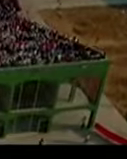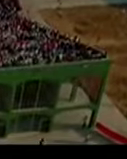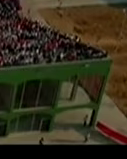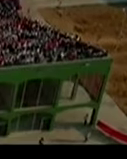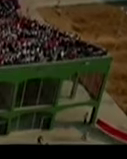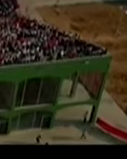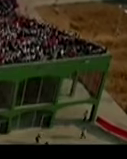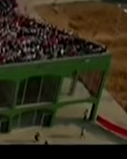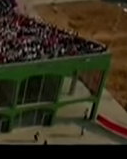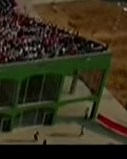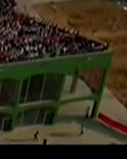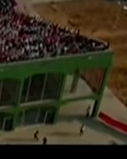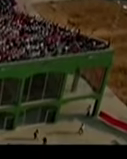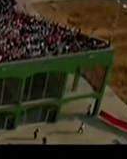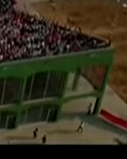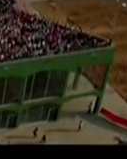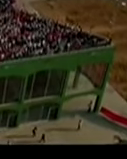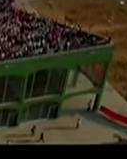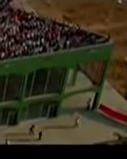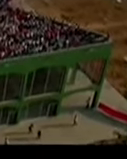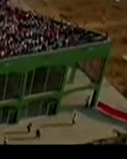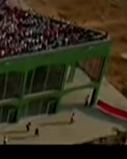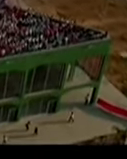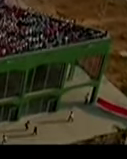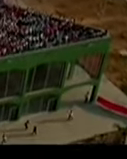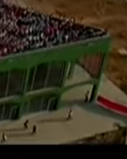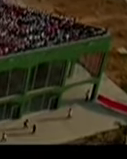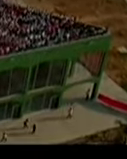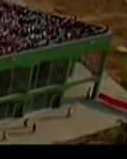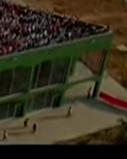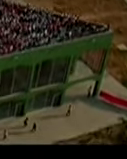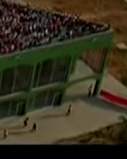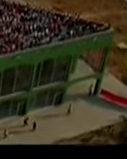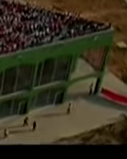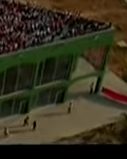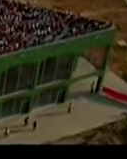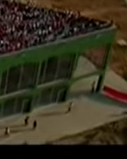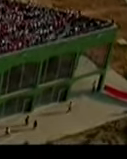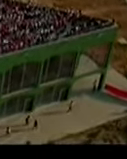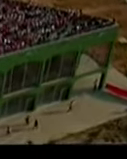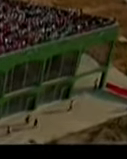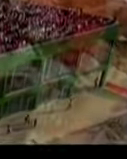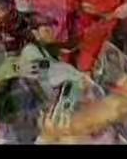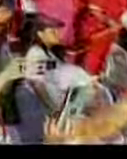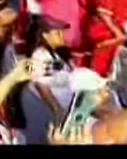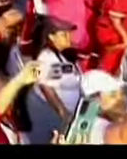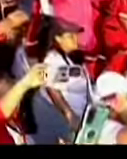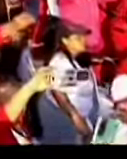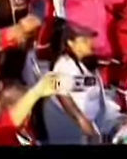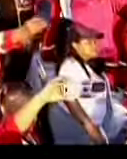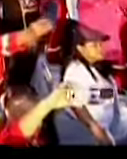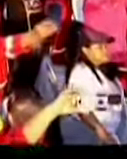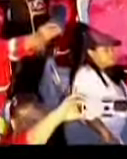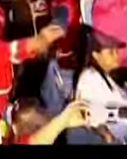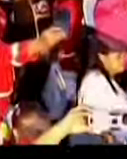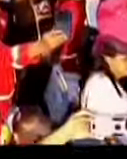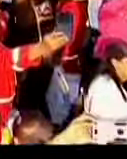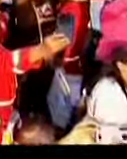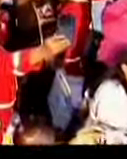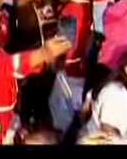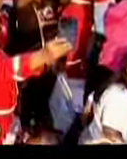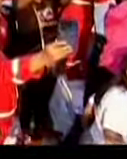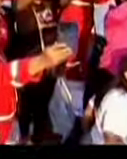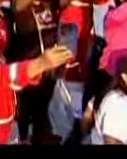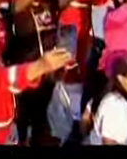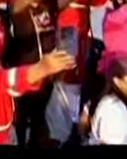la primera combatiente de la República Bolivariana de Venezuela y diputada a la Asamblea Nacional, doctora Cilia Flores